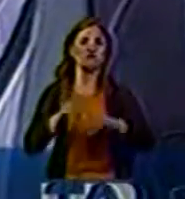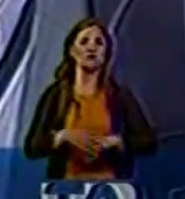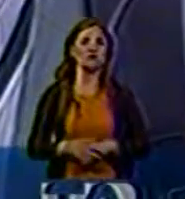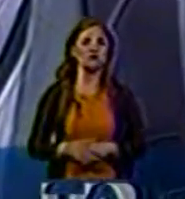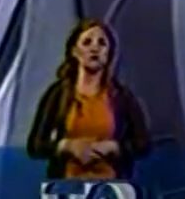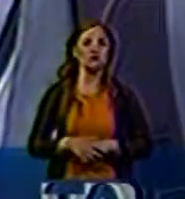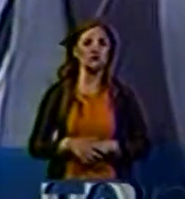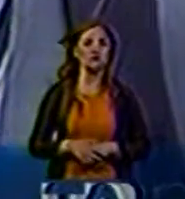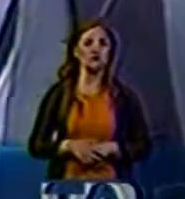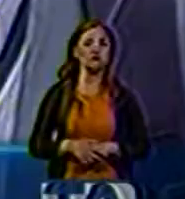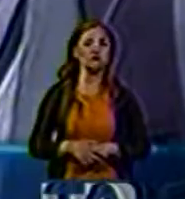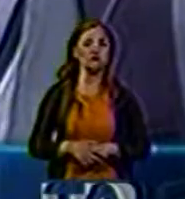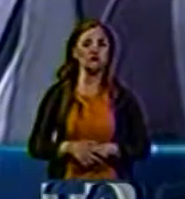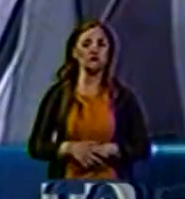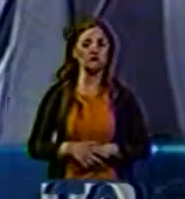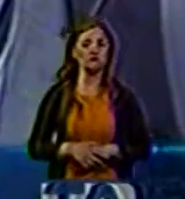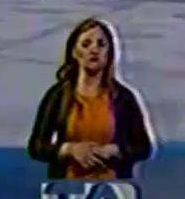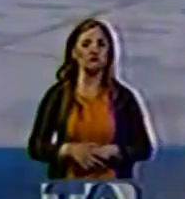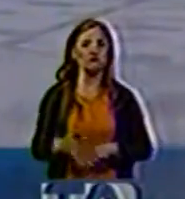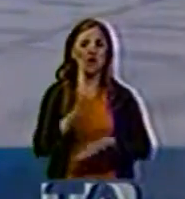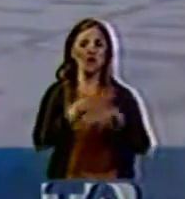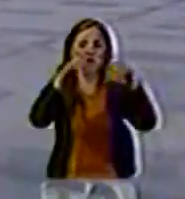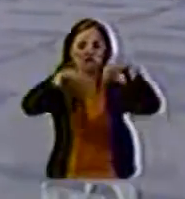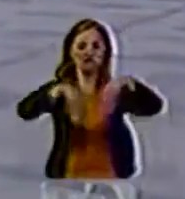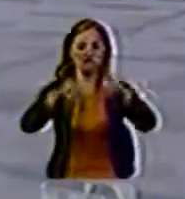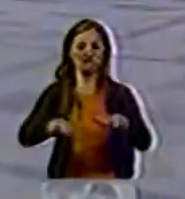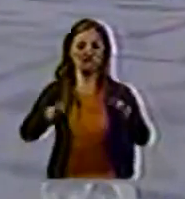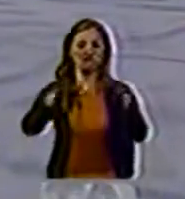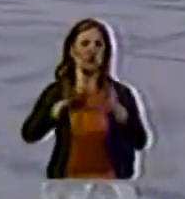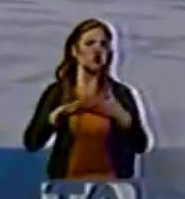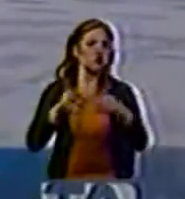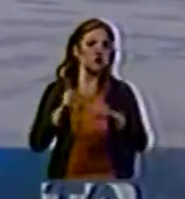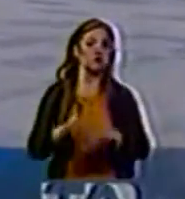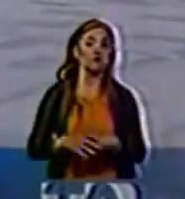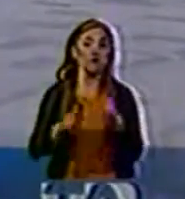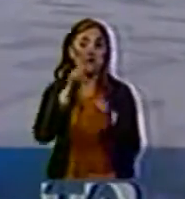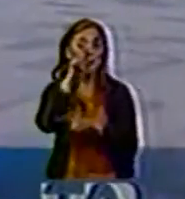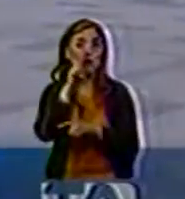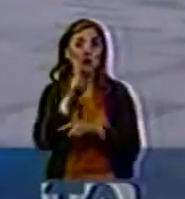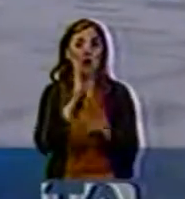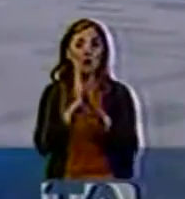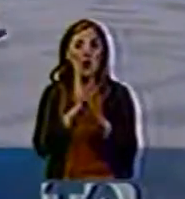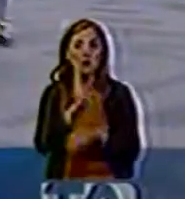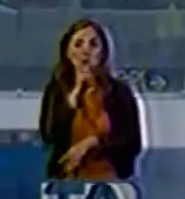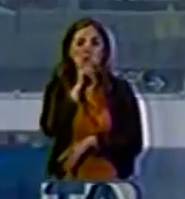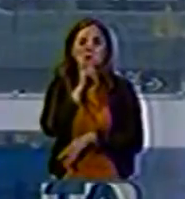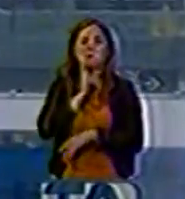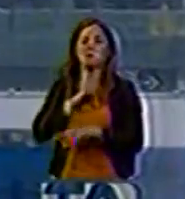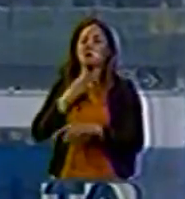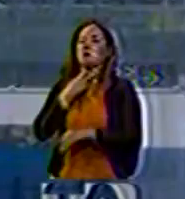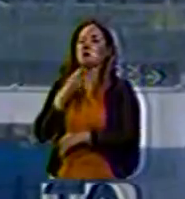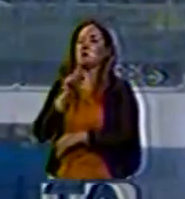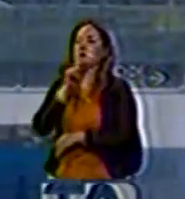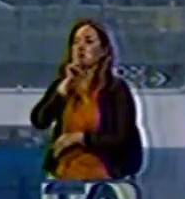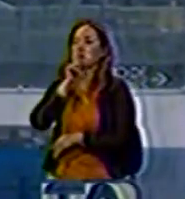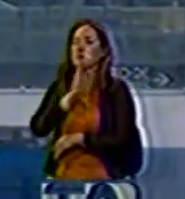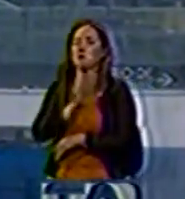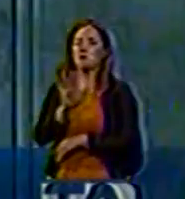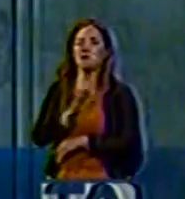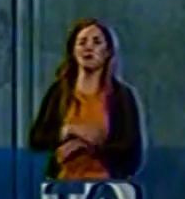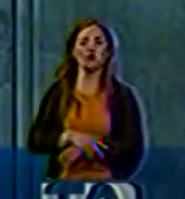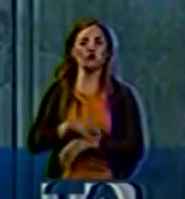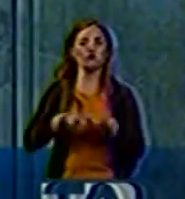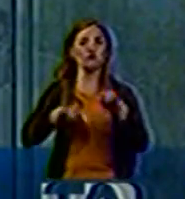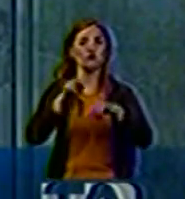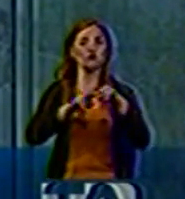cuando hubo las inundaciones, igual esto se superó. Los empleados también tienen miedo a hablar sobre lo que ocurre en esta millonaria obra